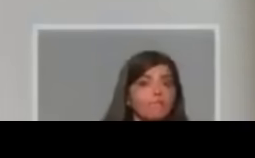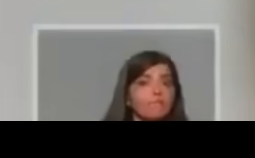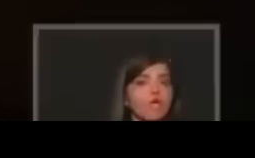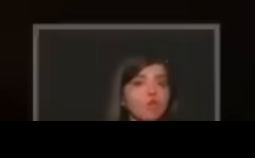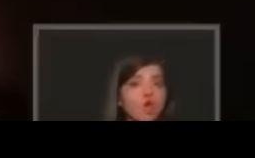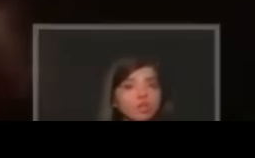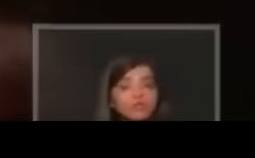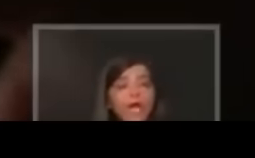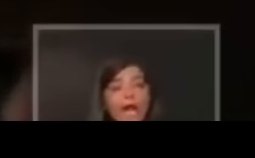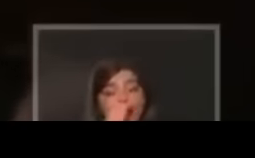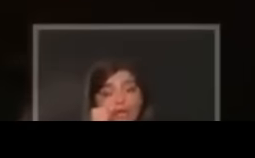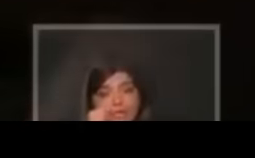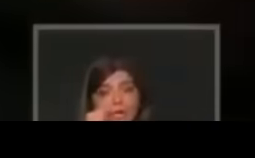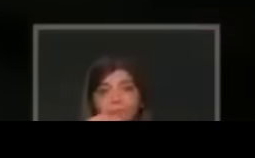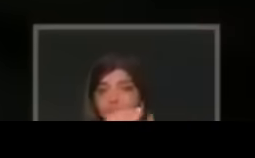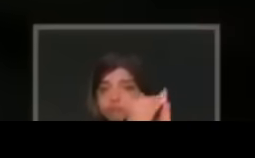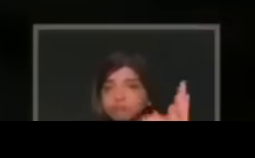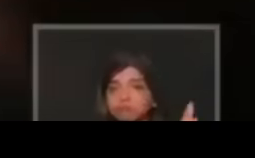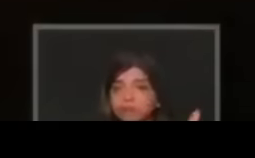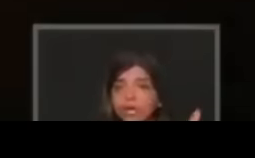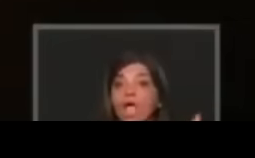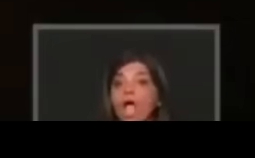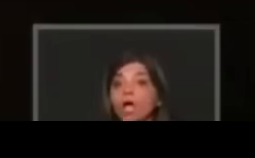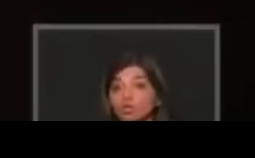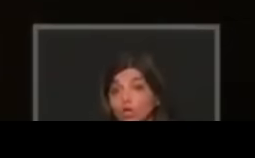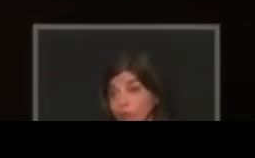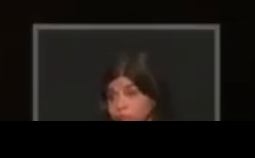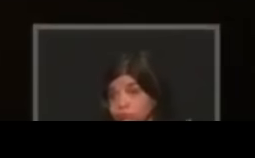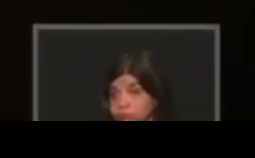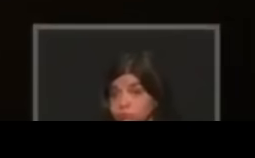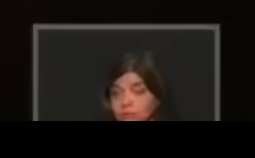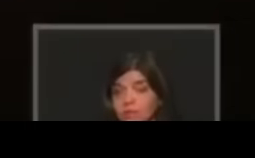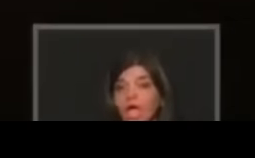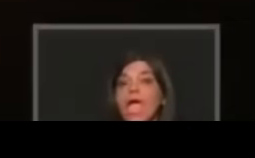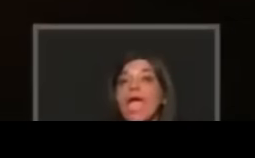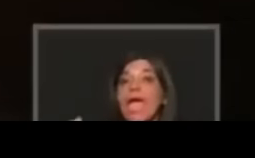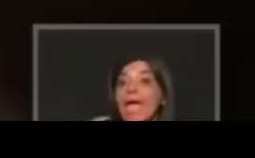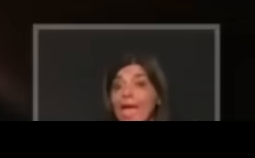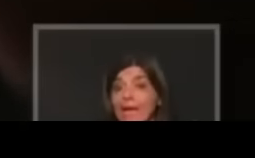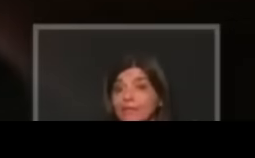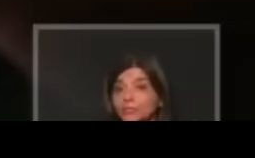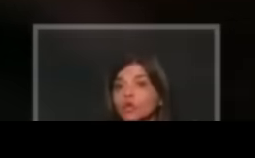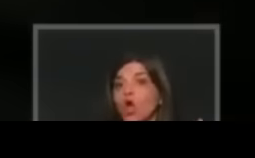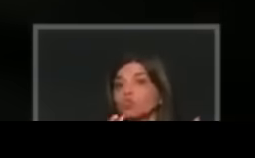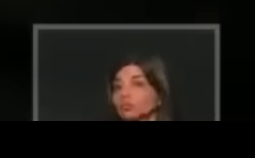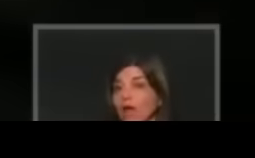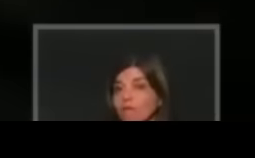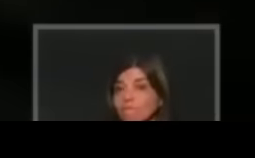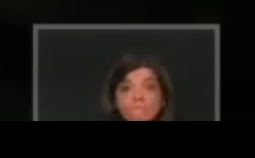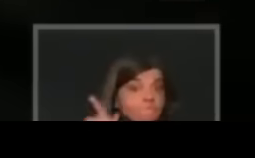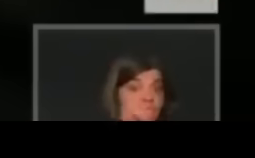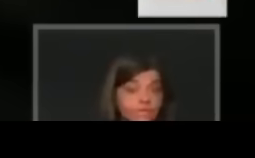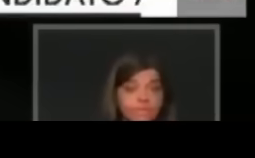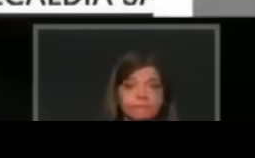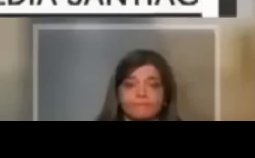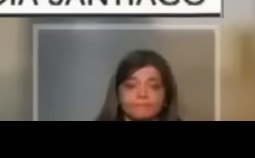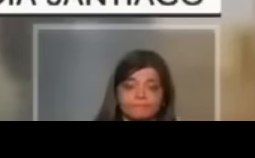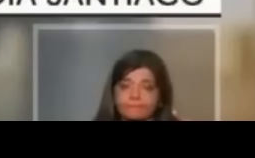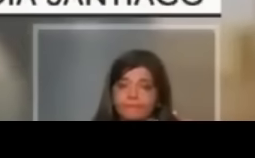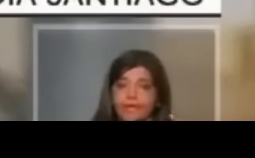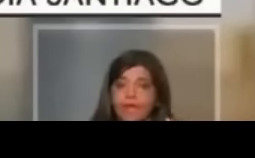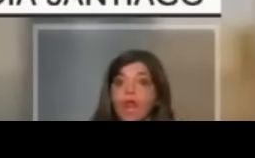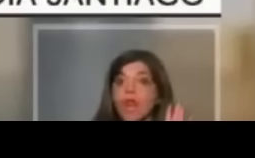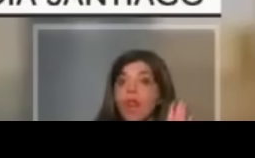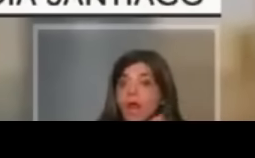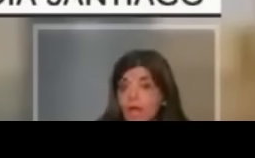lo llevaron a figurar en el listado de contraloría son causas absolutamente determinadas y concluidas dos lo que la